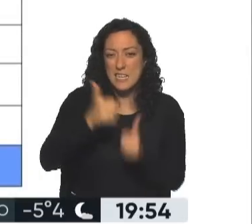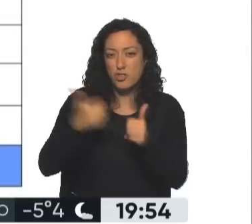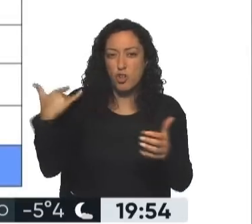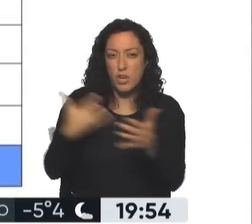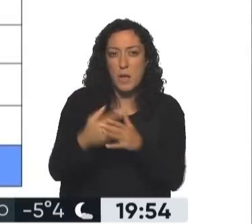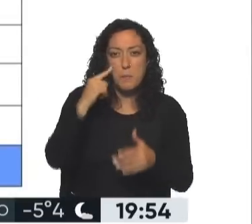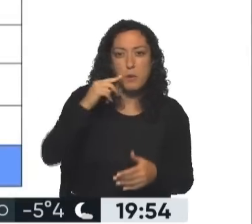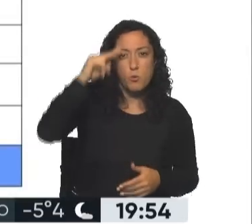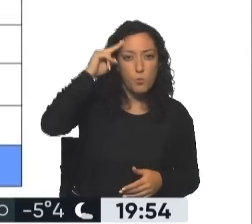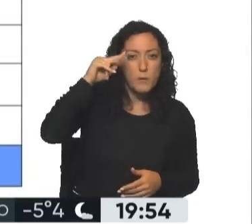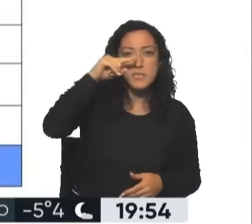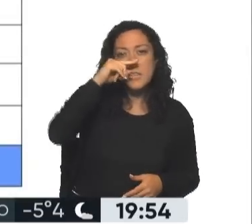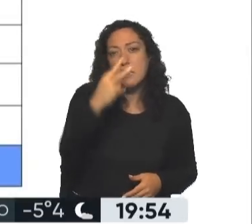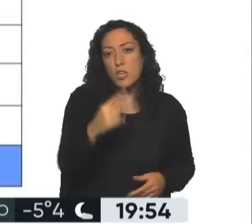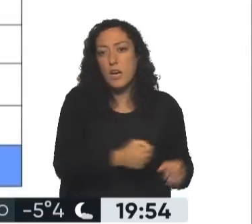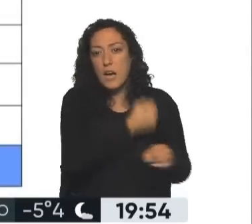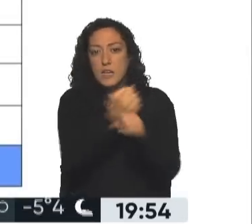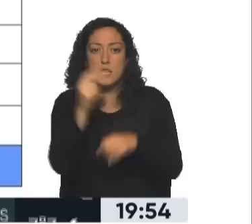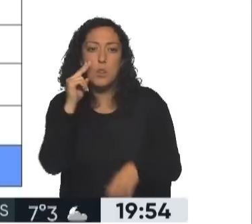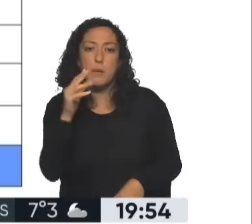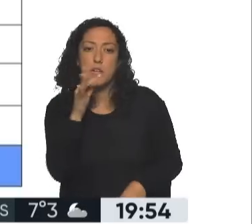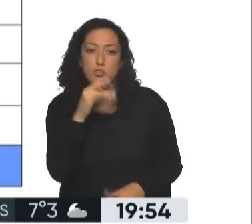del 72 al 2014.